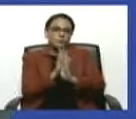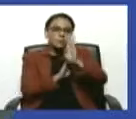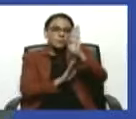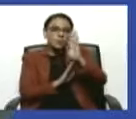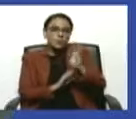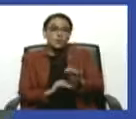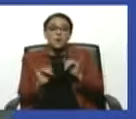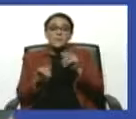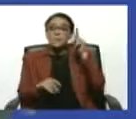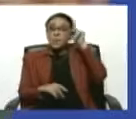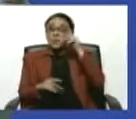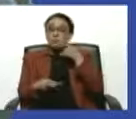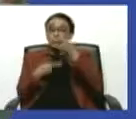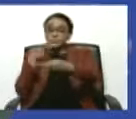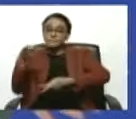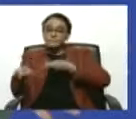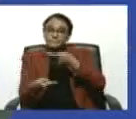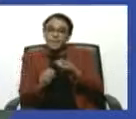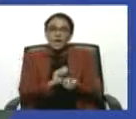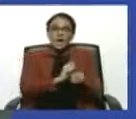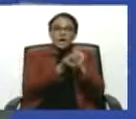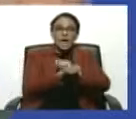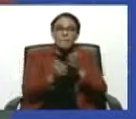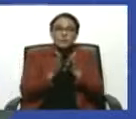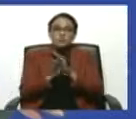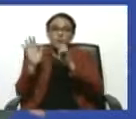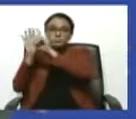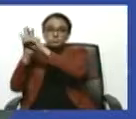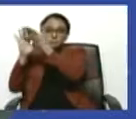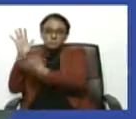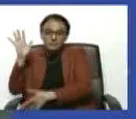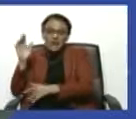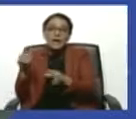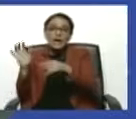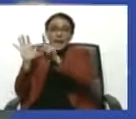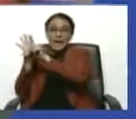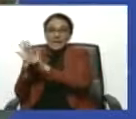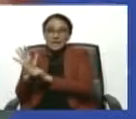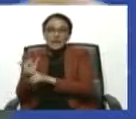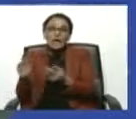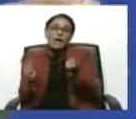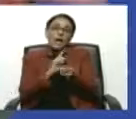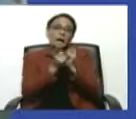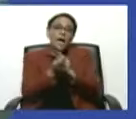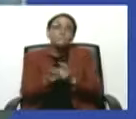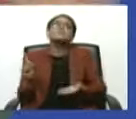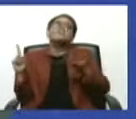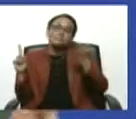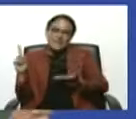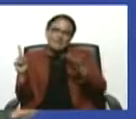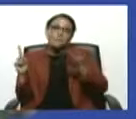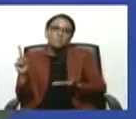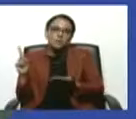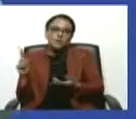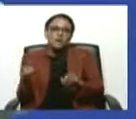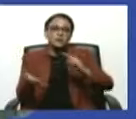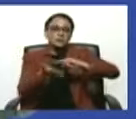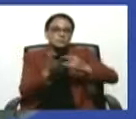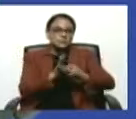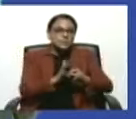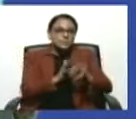profesor Fang, el cambio institucional fue fundamental. El paso de una economía